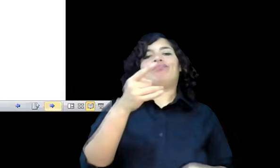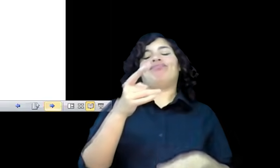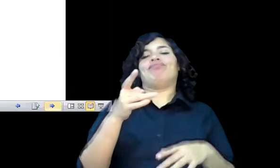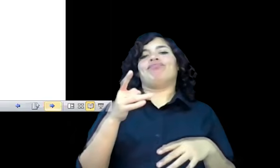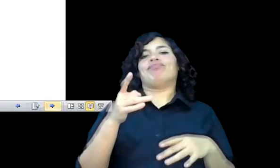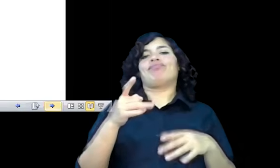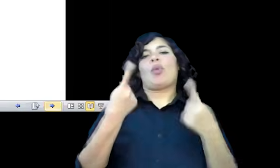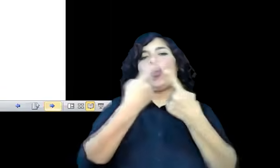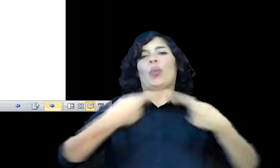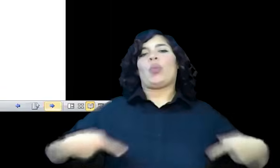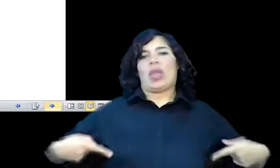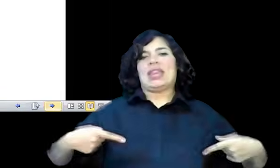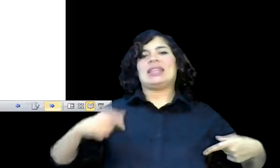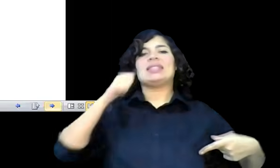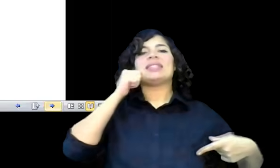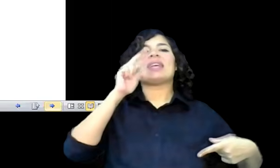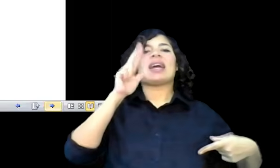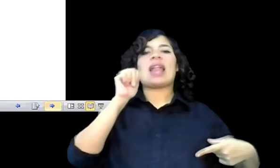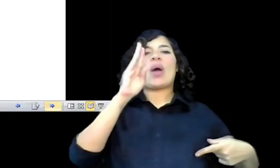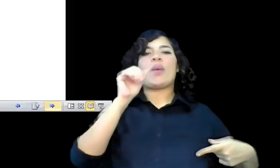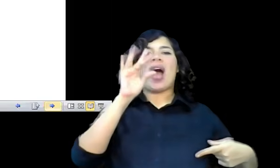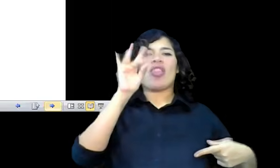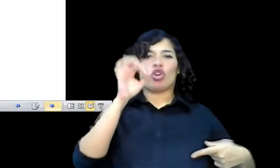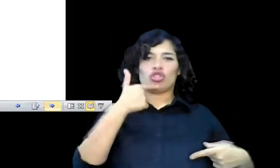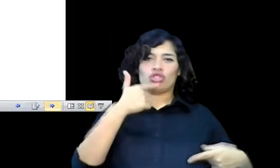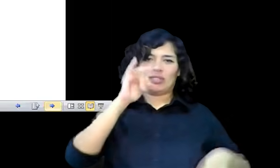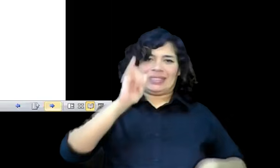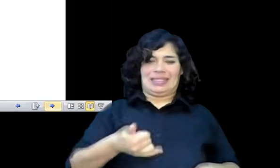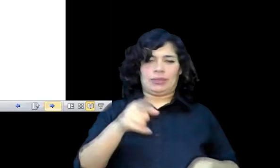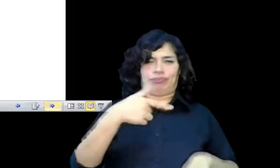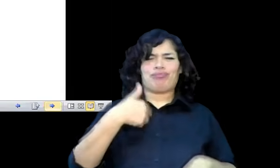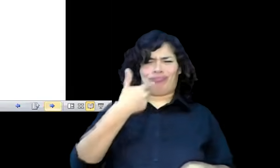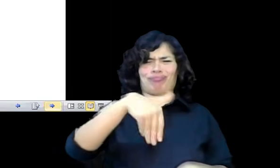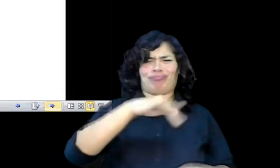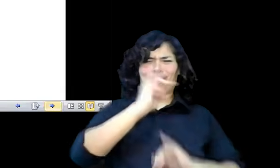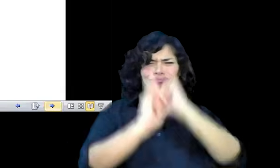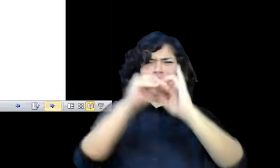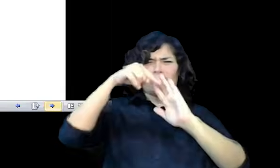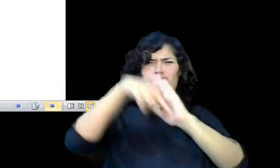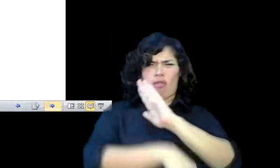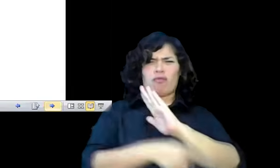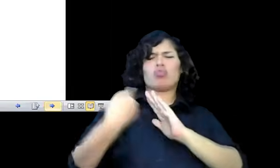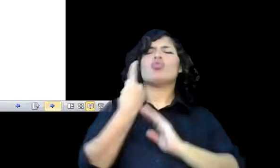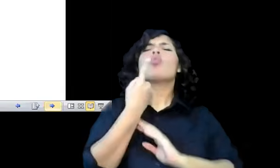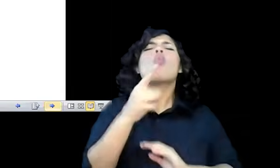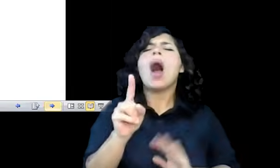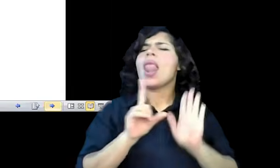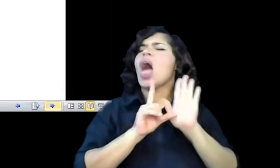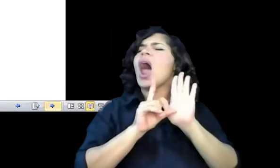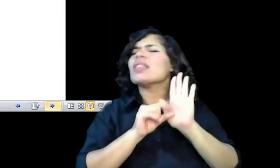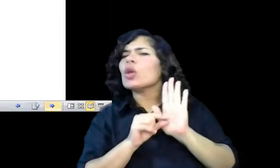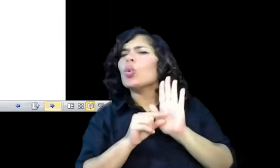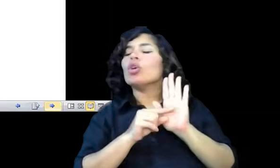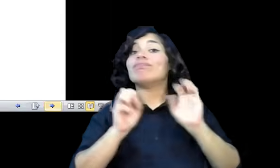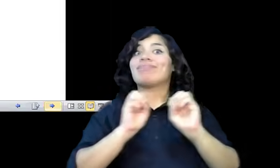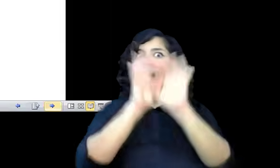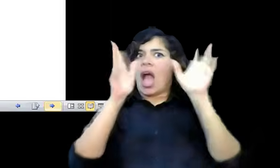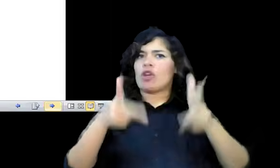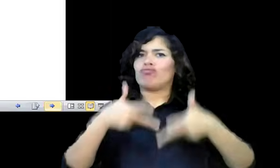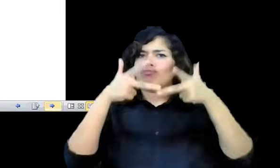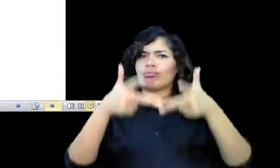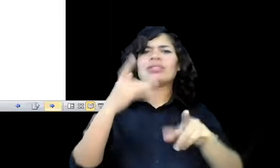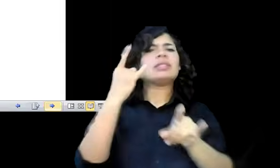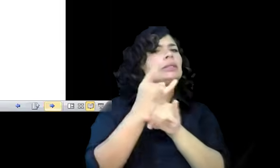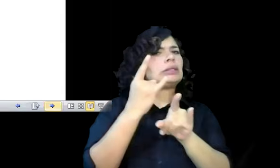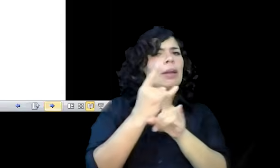nos aclara en qué artículos, y después eso lo vamos a ver, en qué artículo los aclara que son siempre